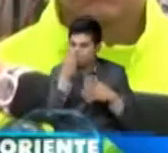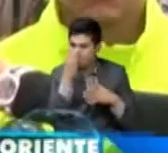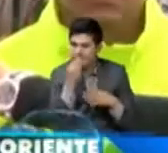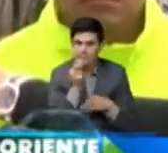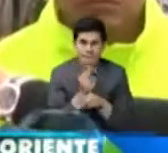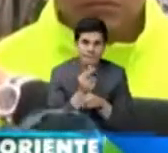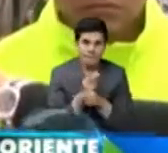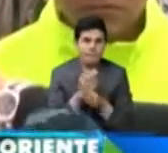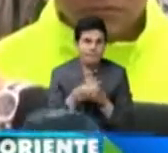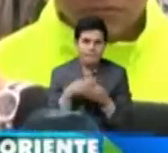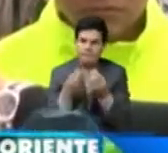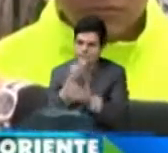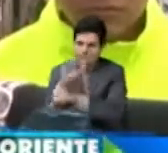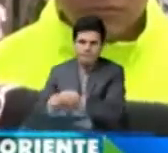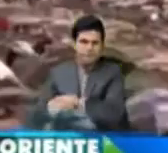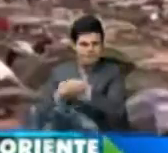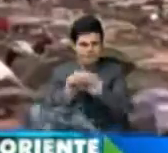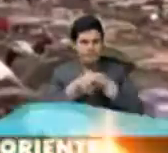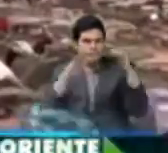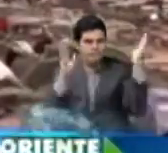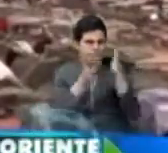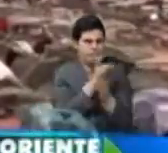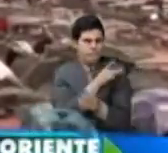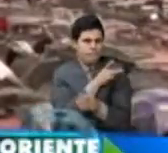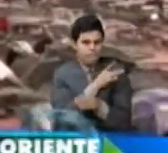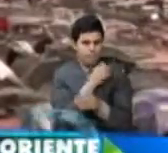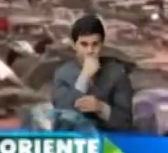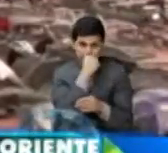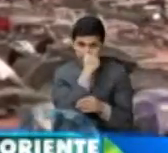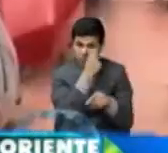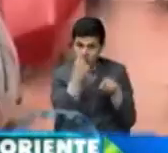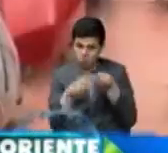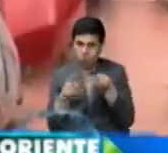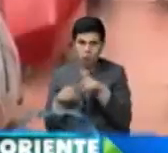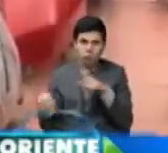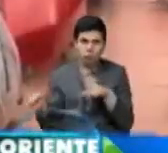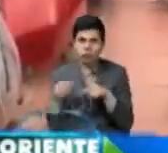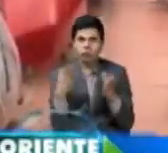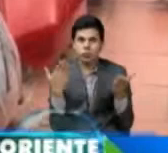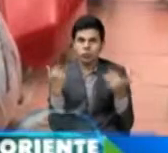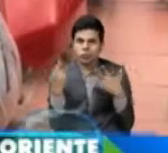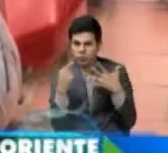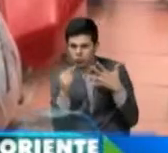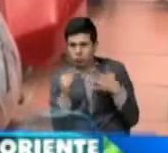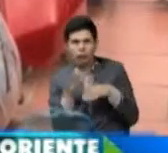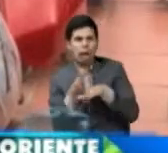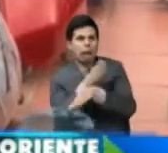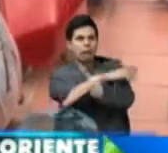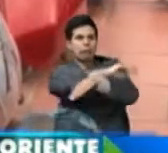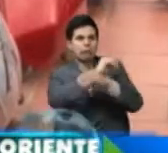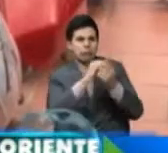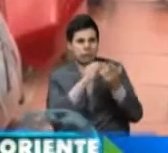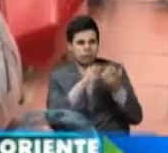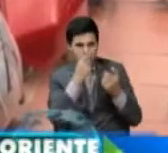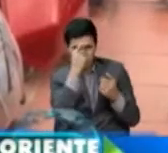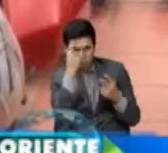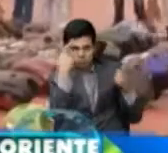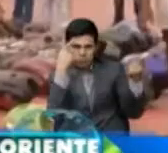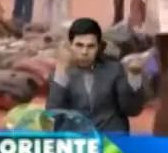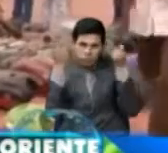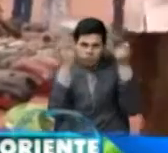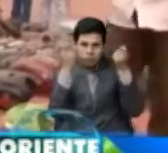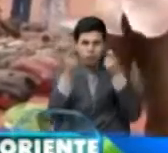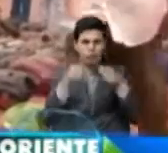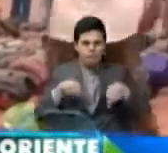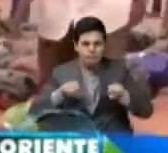para ponerlas a buena disposición de la Fiscalía. Indico que esta hace parte de esos resultados de una gran serie de estrategias contra el hurto